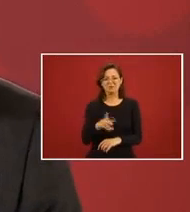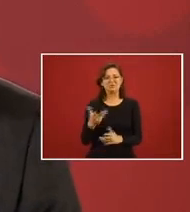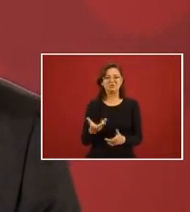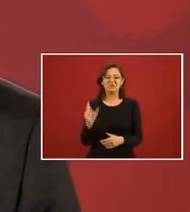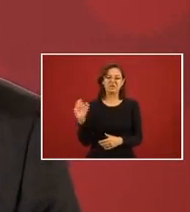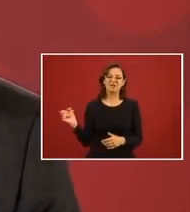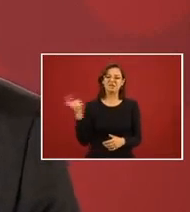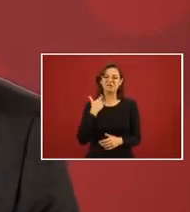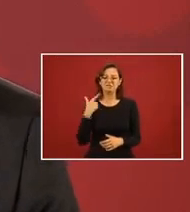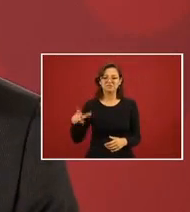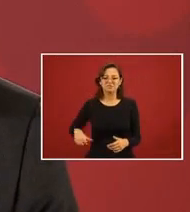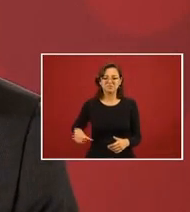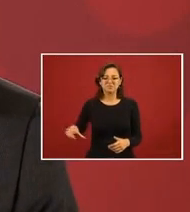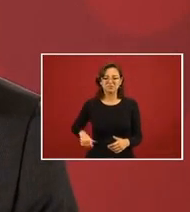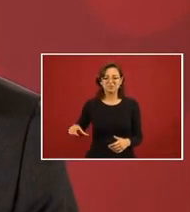petrolera